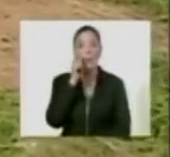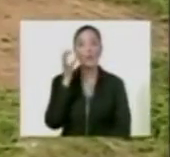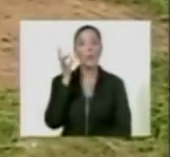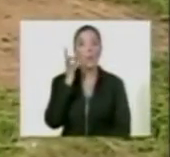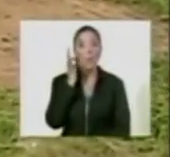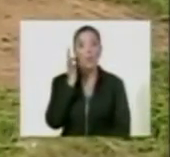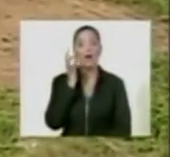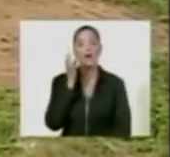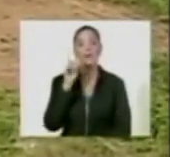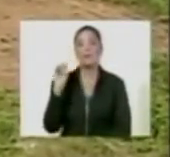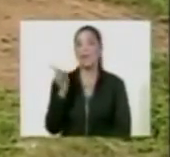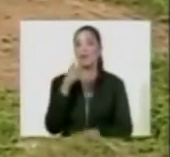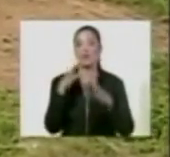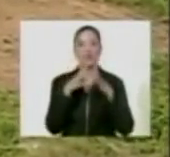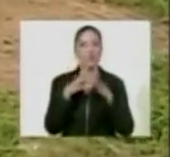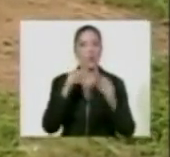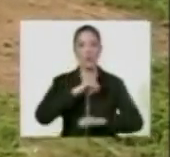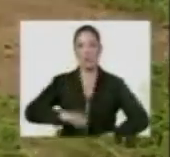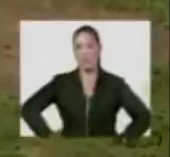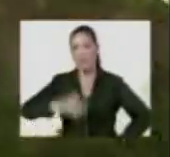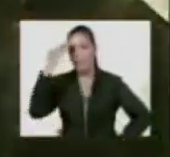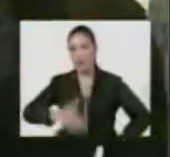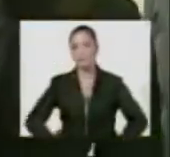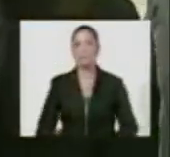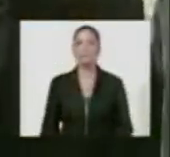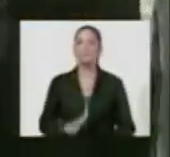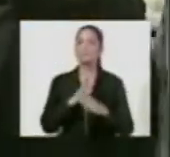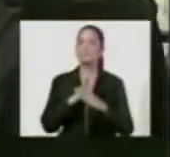componentes presentes el día de hoy. Vamos a observar